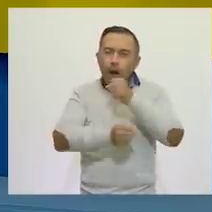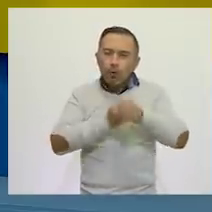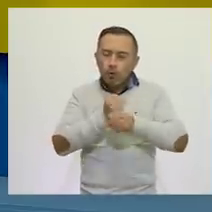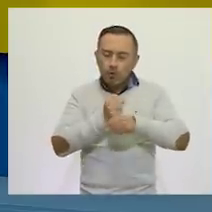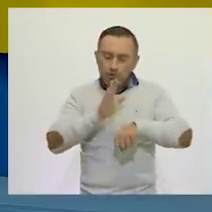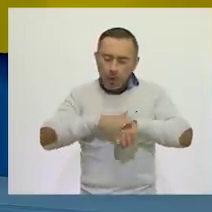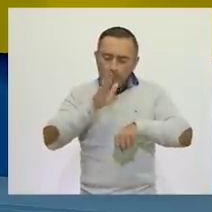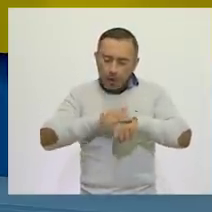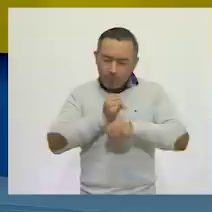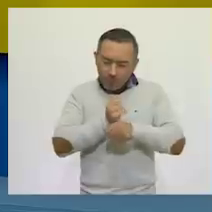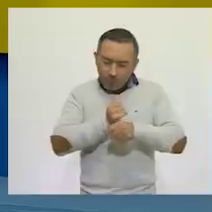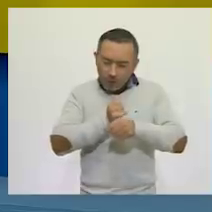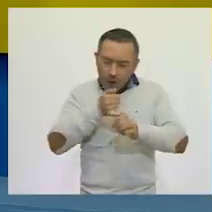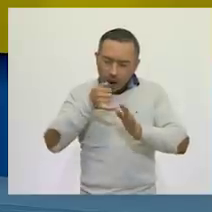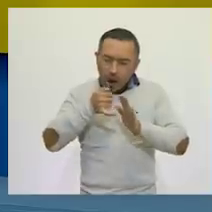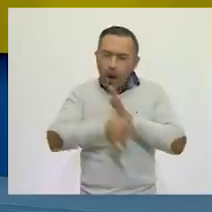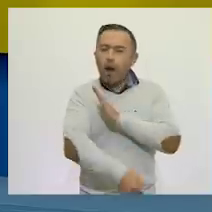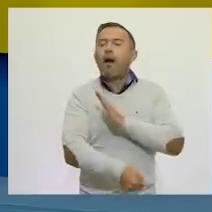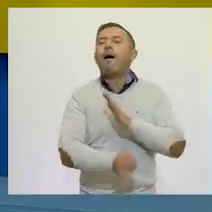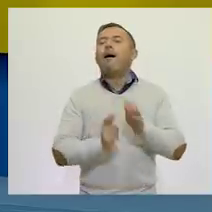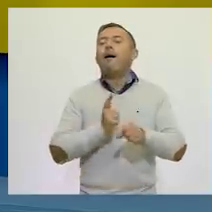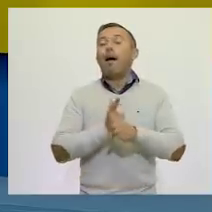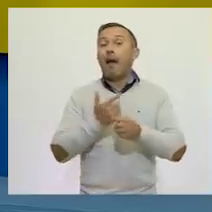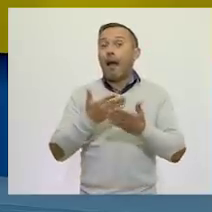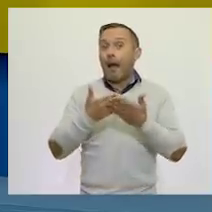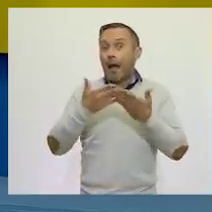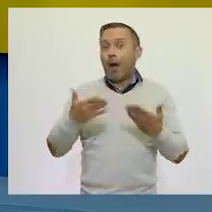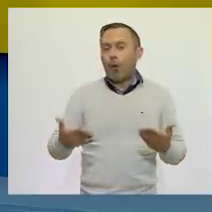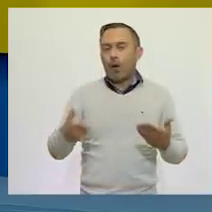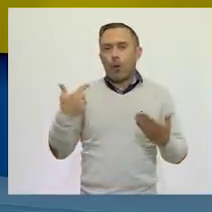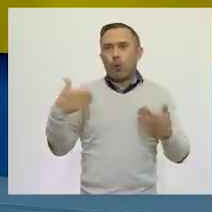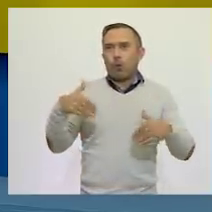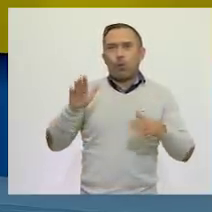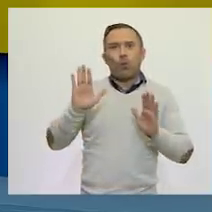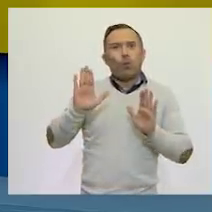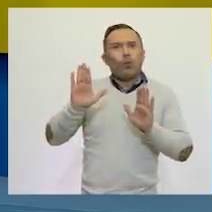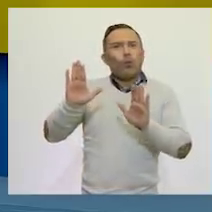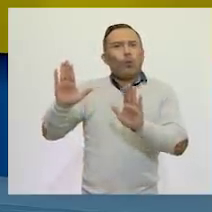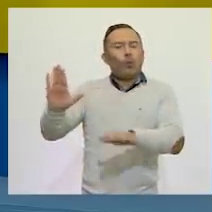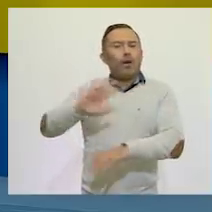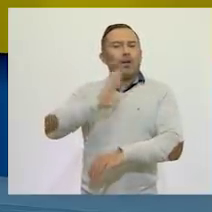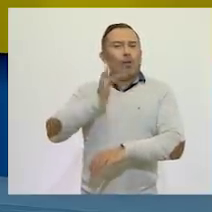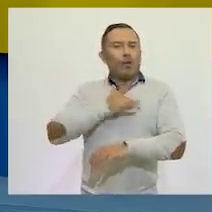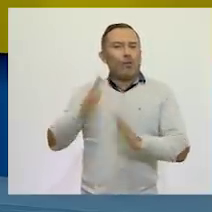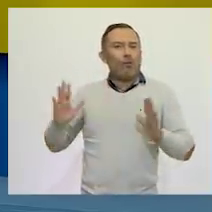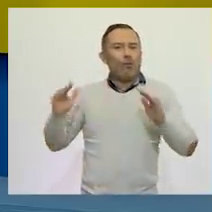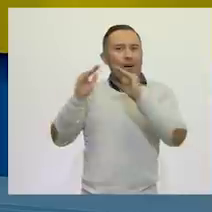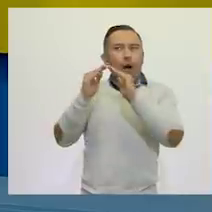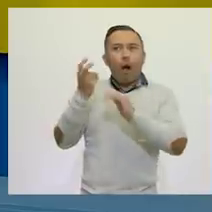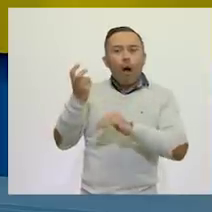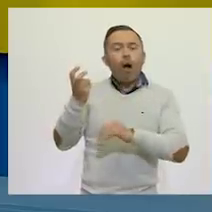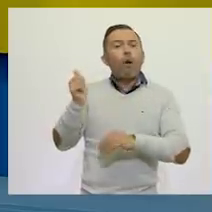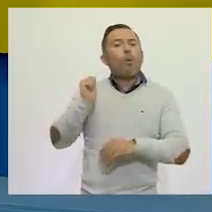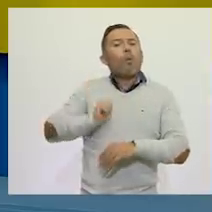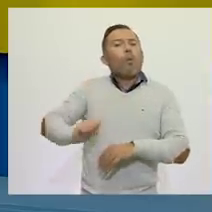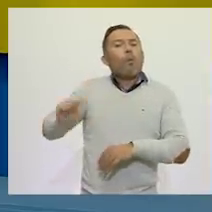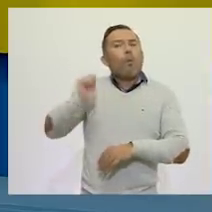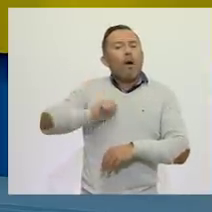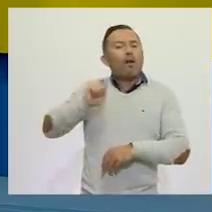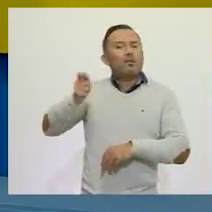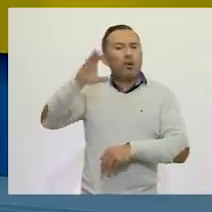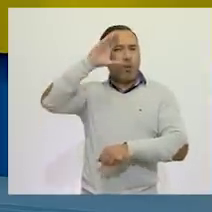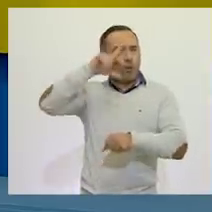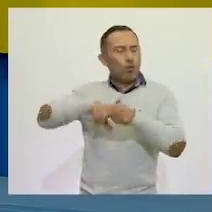ello a lo que hoy sus impresionantes vestigios son testigos de nuestros orígenes culturales. Por lo